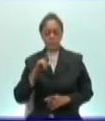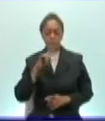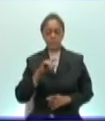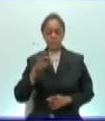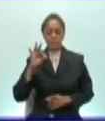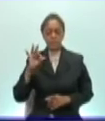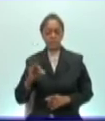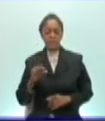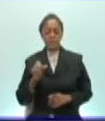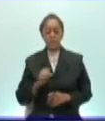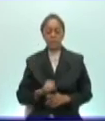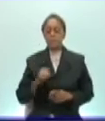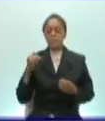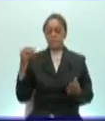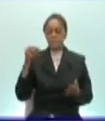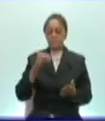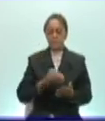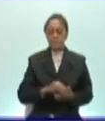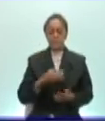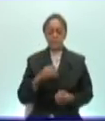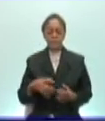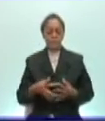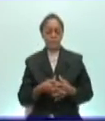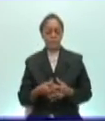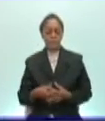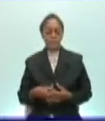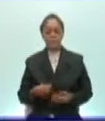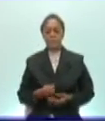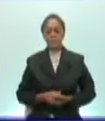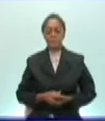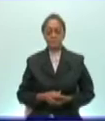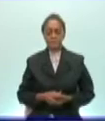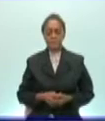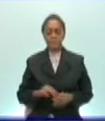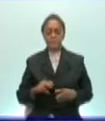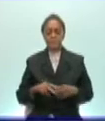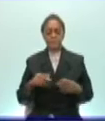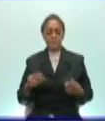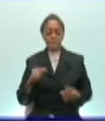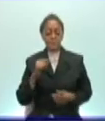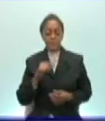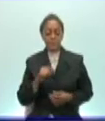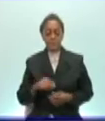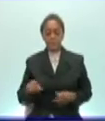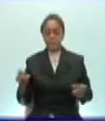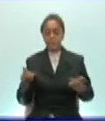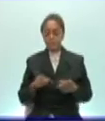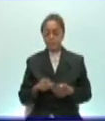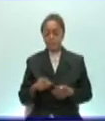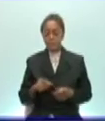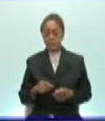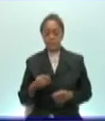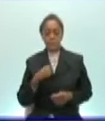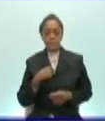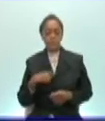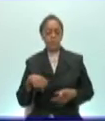1898 se produzca la intervención norteamericana. Pero esto le está resumiendo algo. Yo les decía desde un inicio,